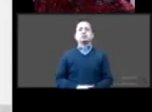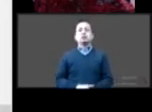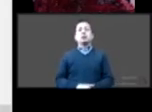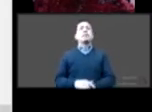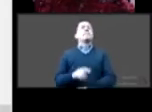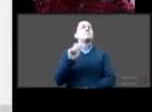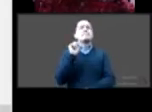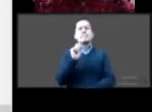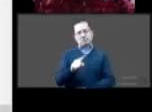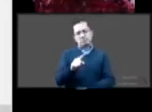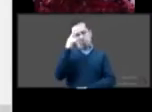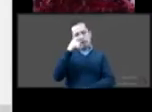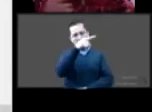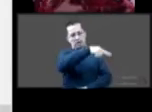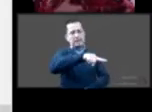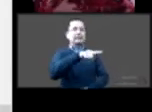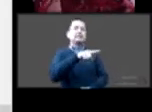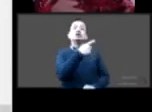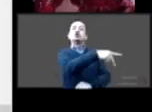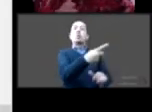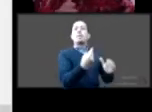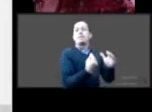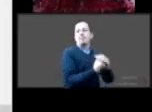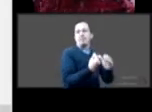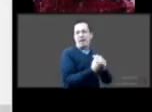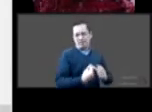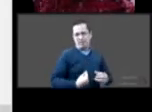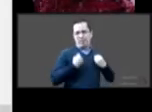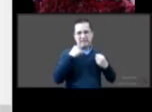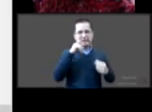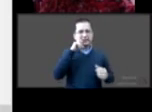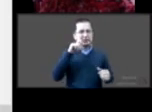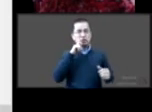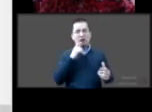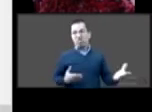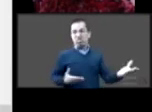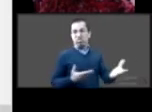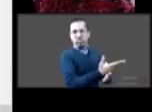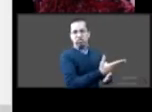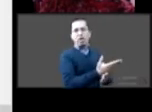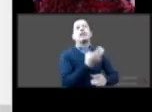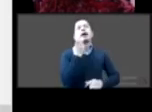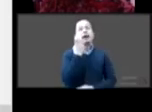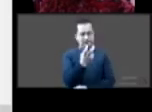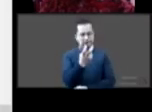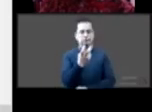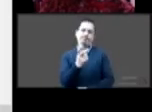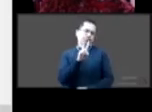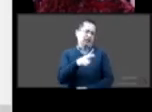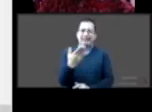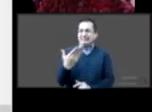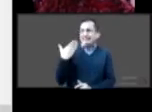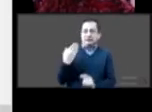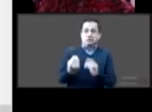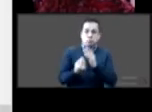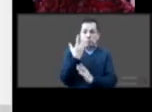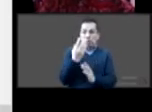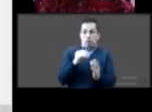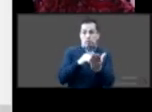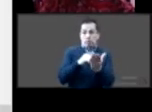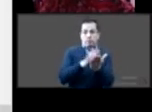es muy, muy reciente, ¿no? Sin embargo, se tenían ya algunas denuncias, ¿no? Y tenemos un total